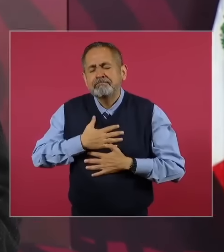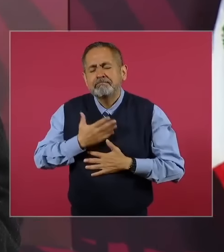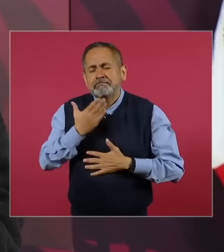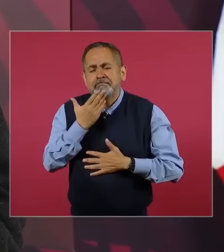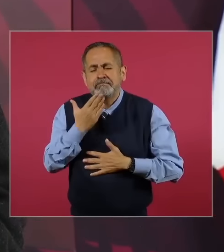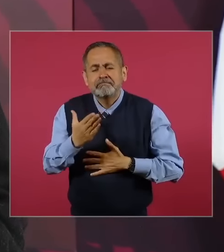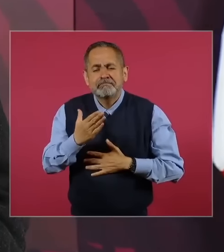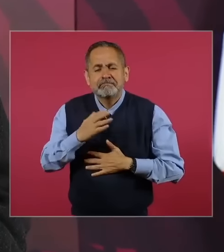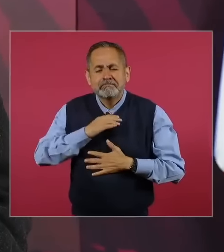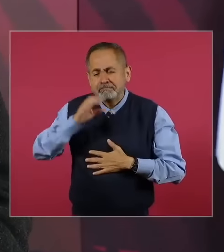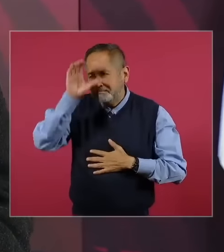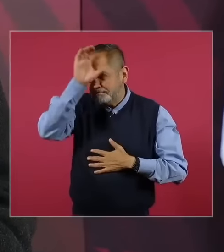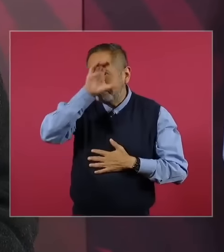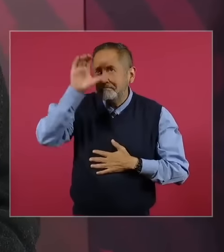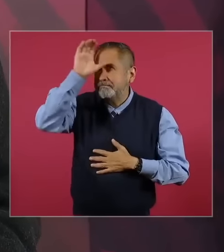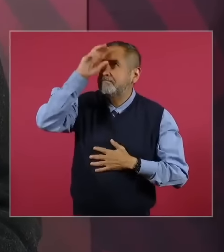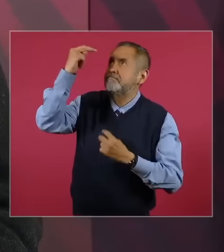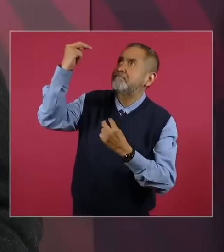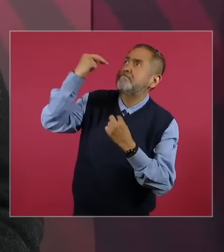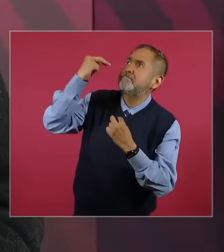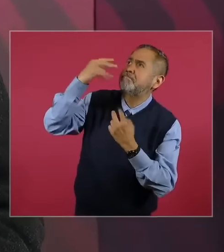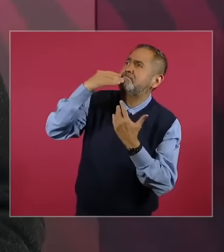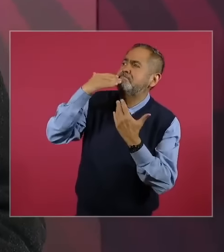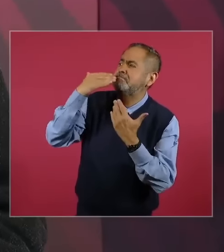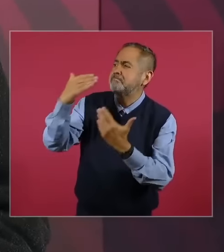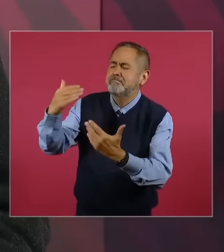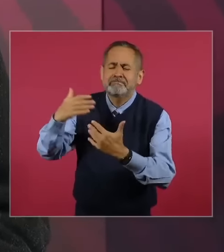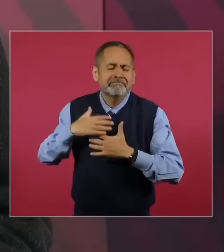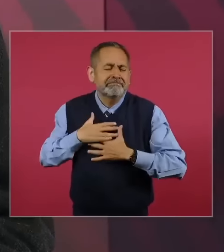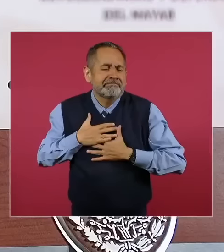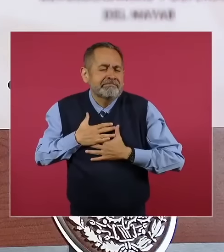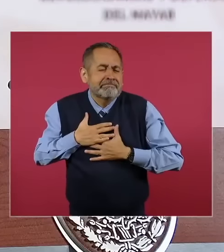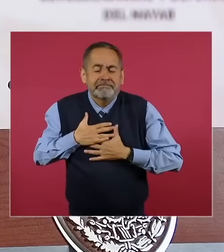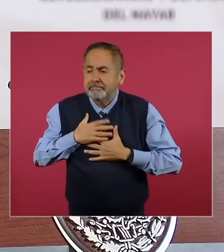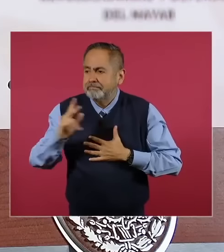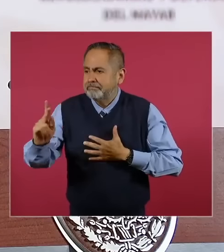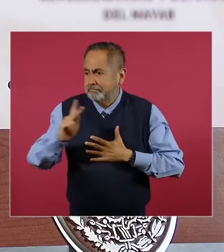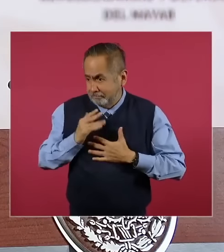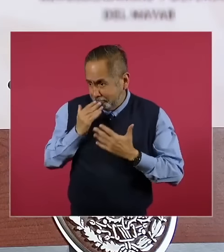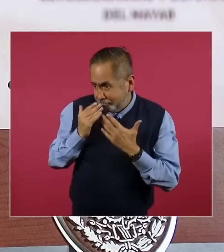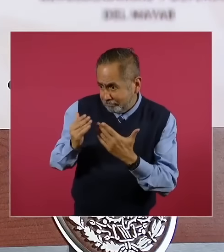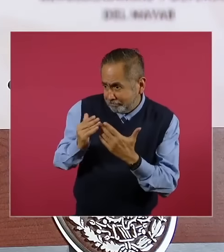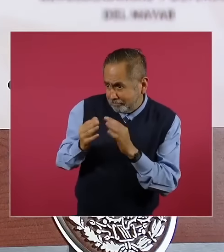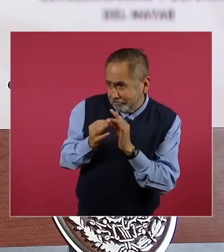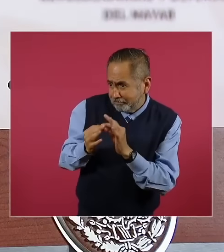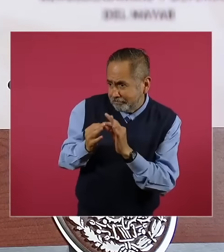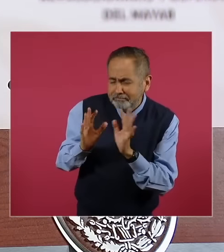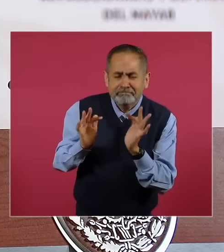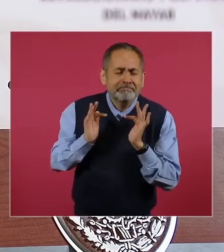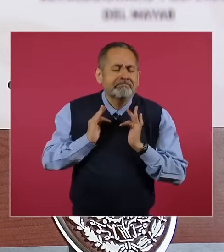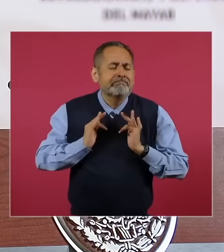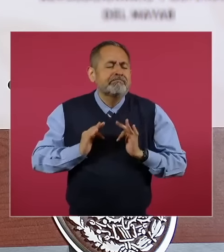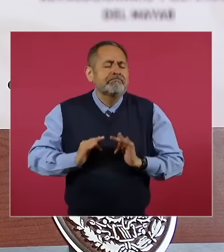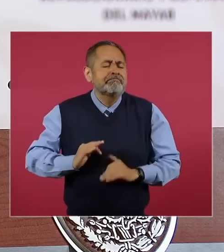estar bien con nuestra conciencia y estar bien con el prójimo.